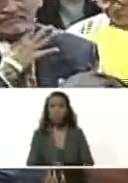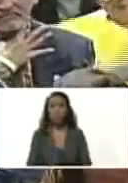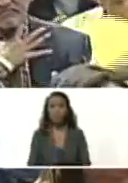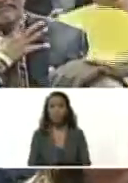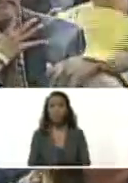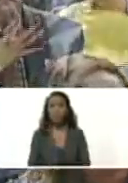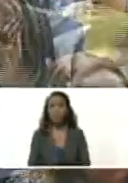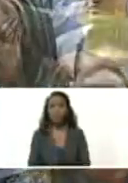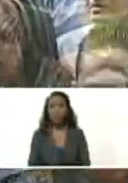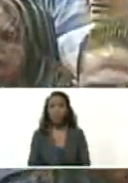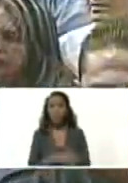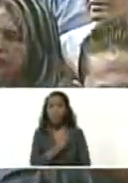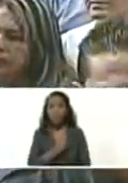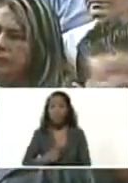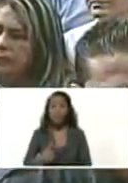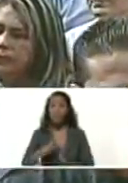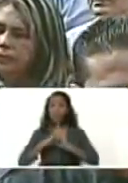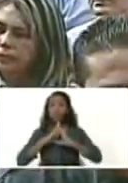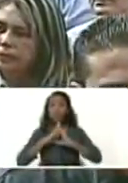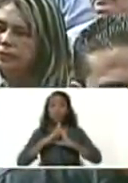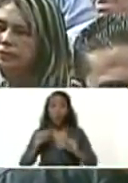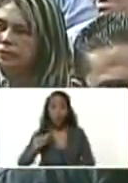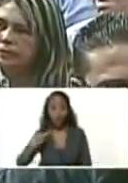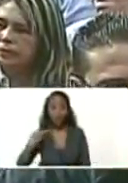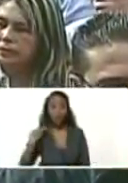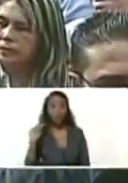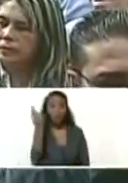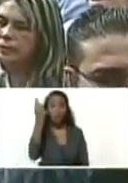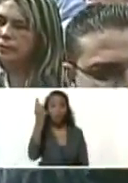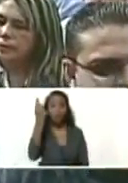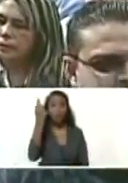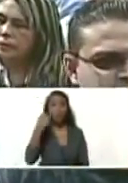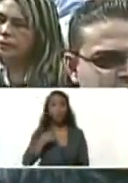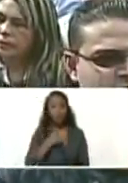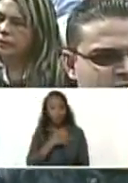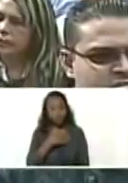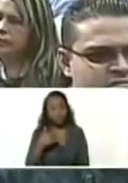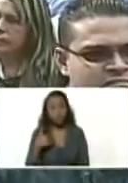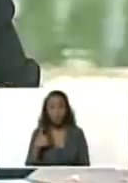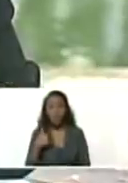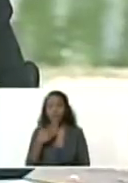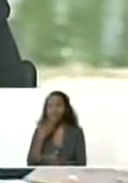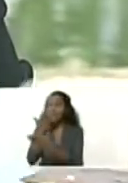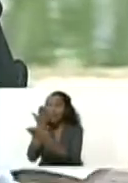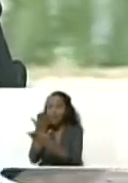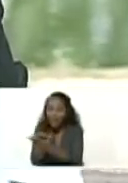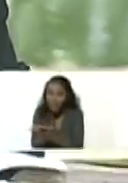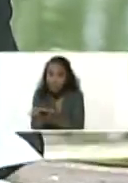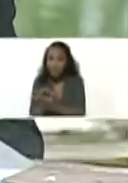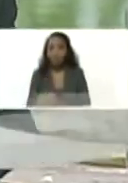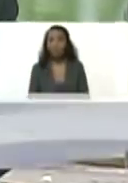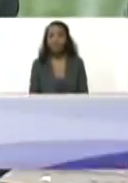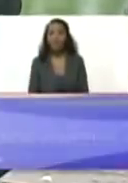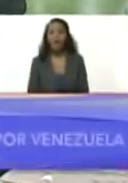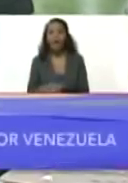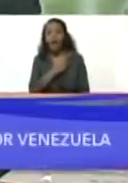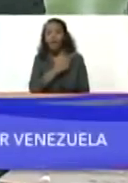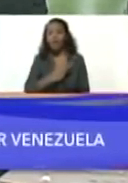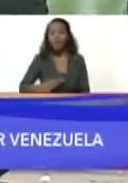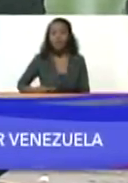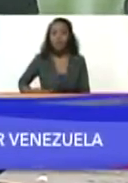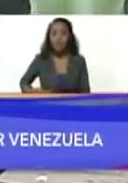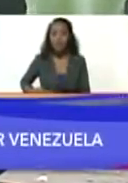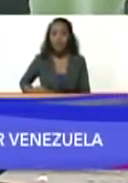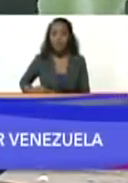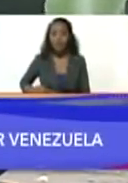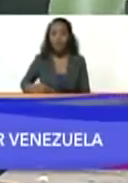presidente, de todo lo que... Primeramente, quería obviamente agradecer a la vicepresidenta de